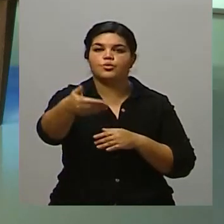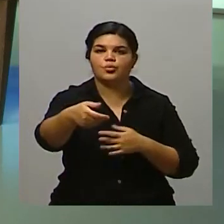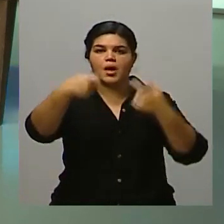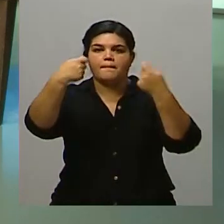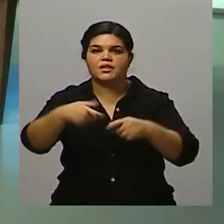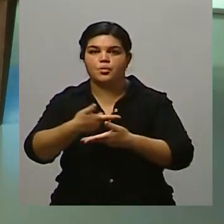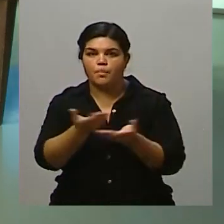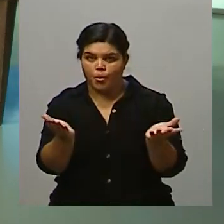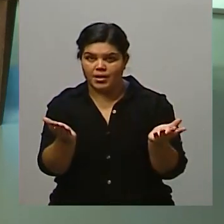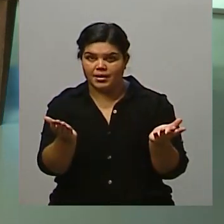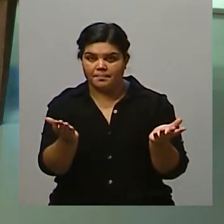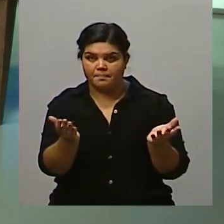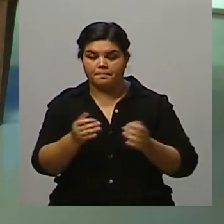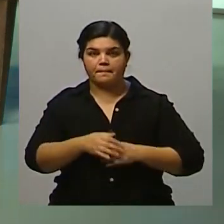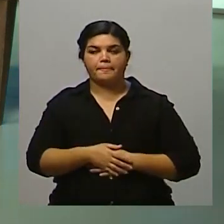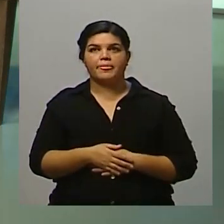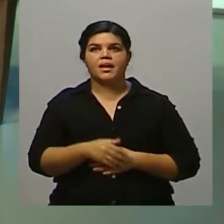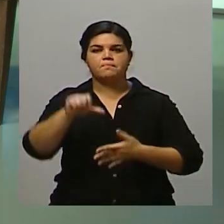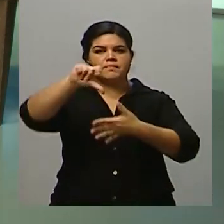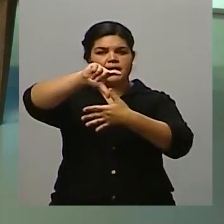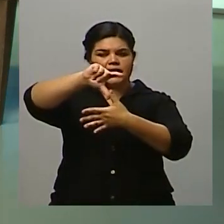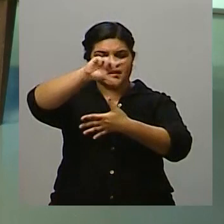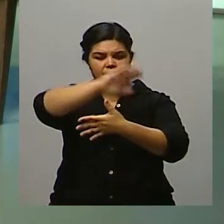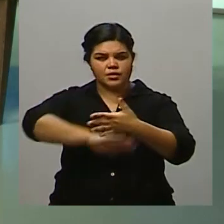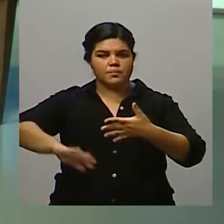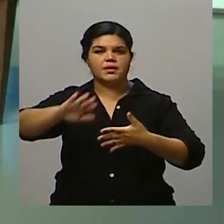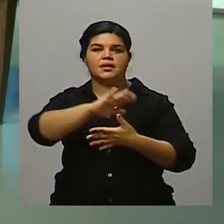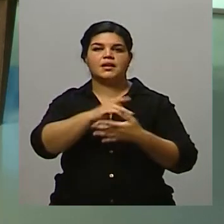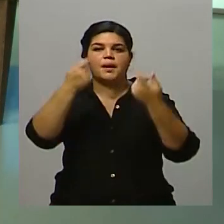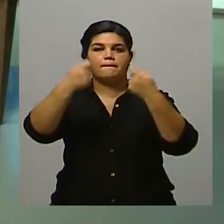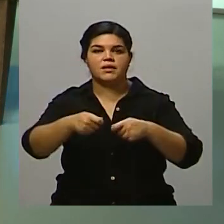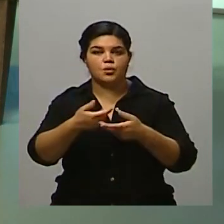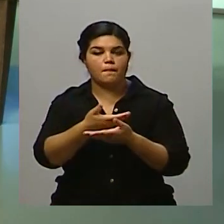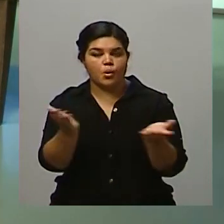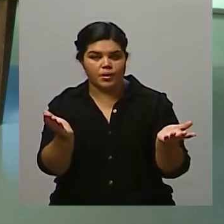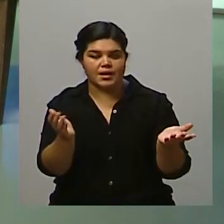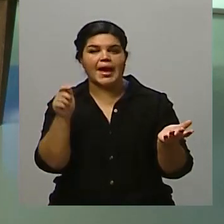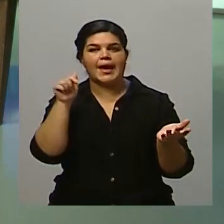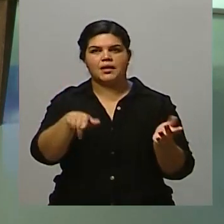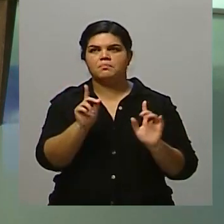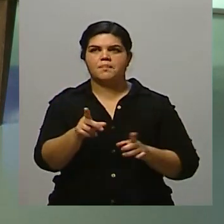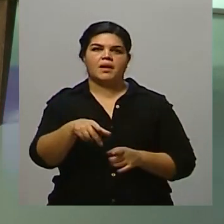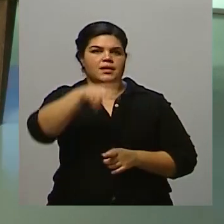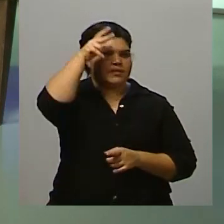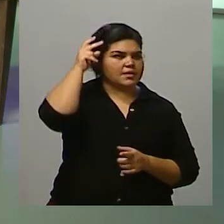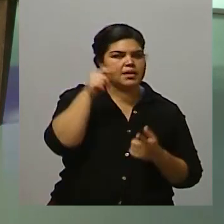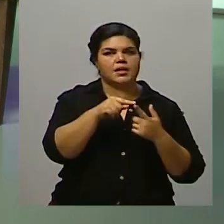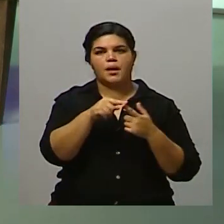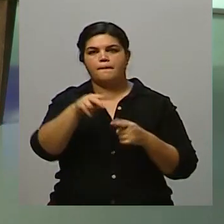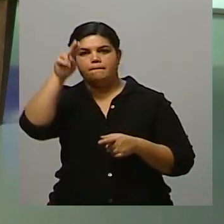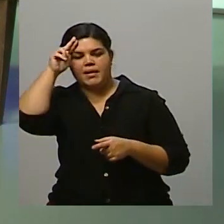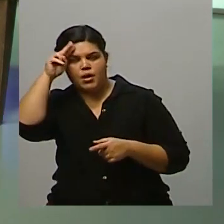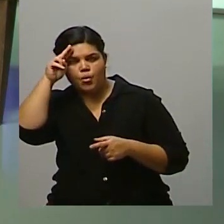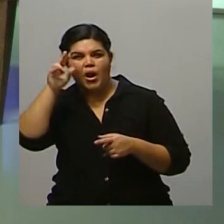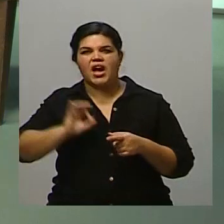¿no? Entonces, en Latinoamérica, sistema de inversión pública hay en todos lados, en todos los países, la mayoría, Chile, Perú, siendo quizás los primeros, surgieron en la